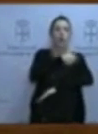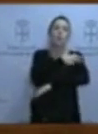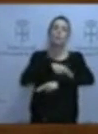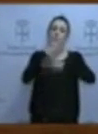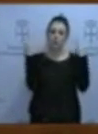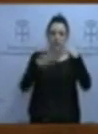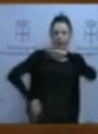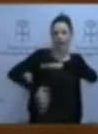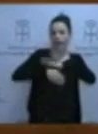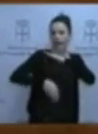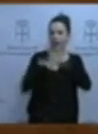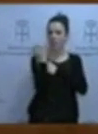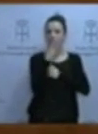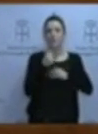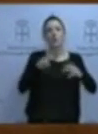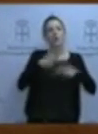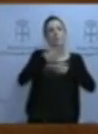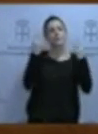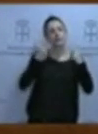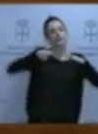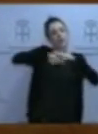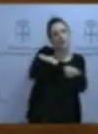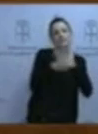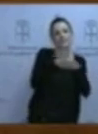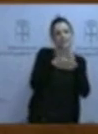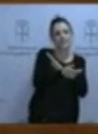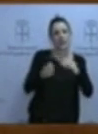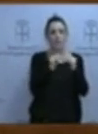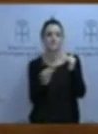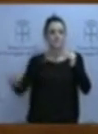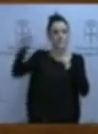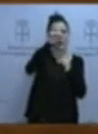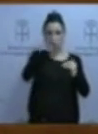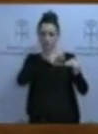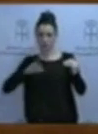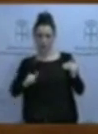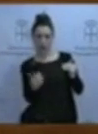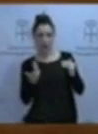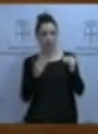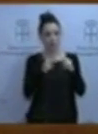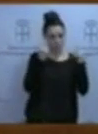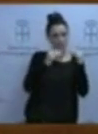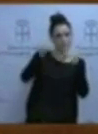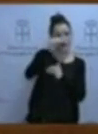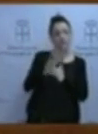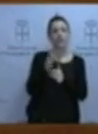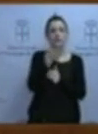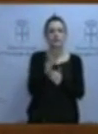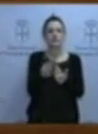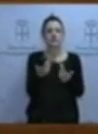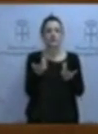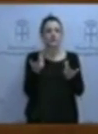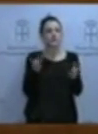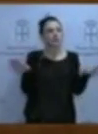pública superior a la privada, tanto dentro del instituto como a través de cualquier